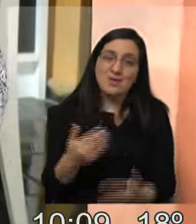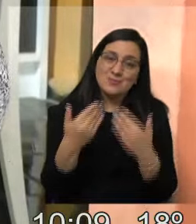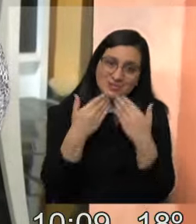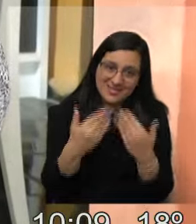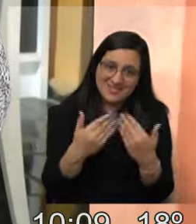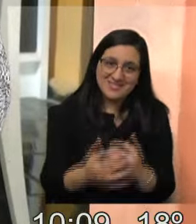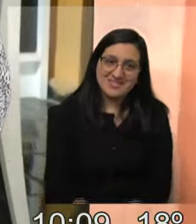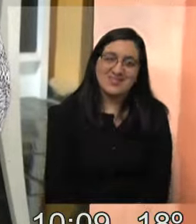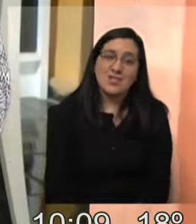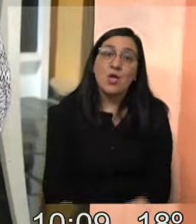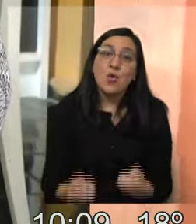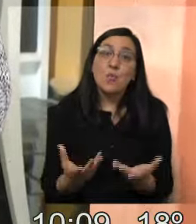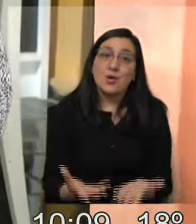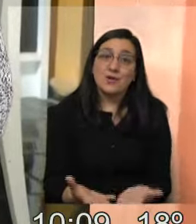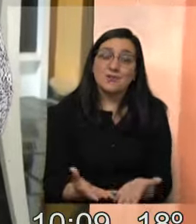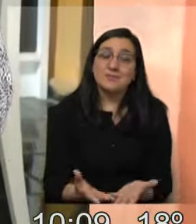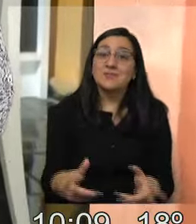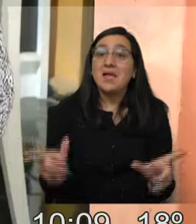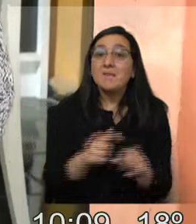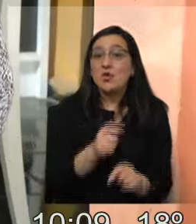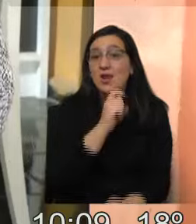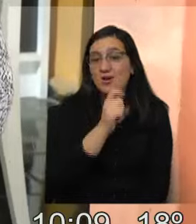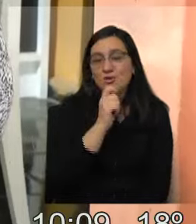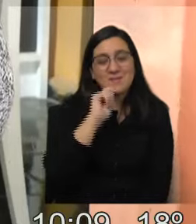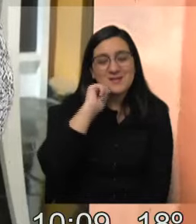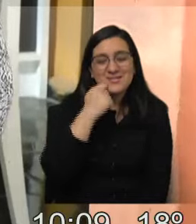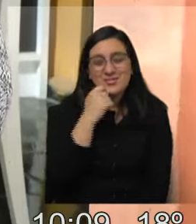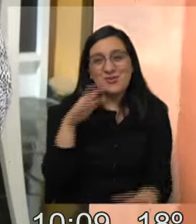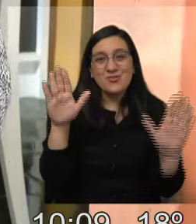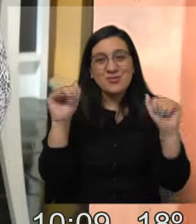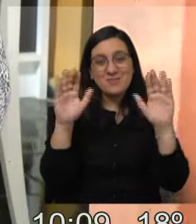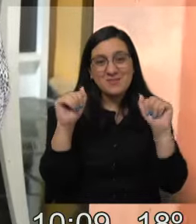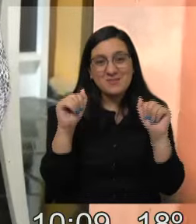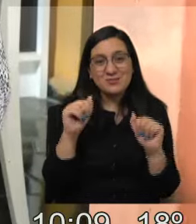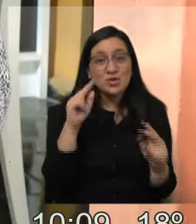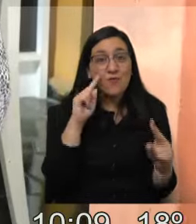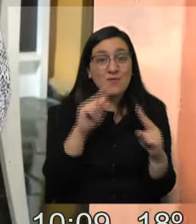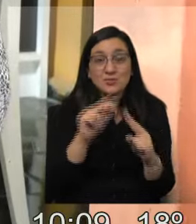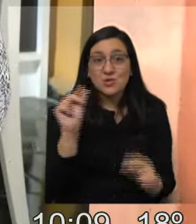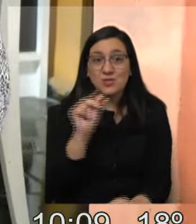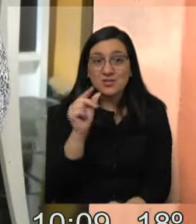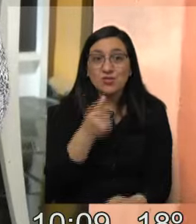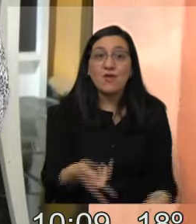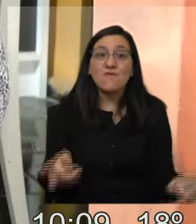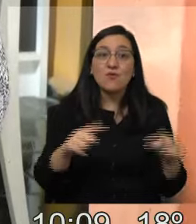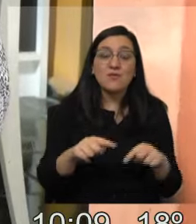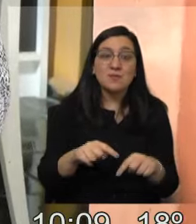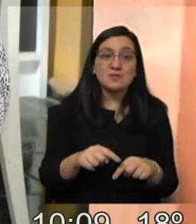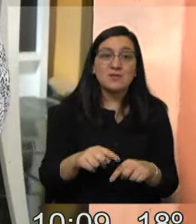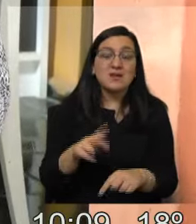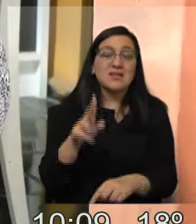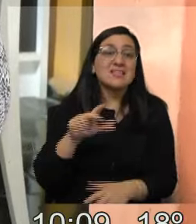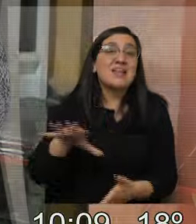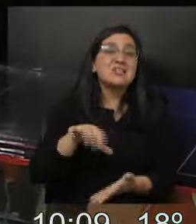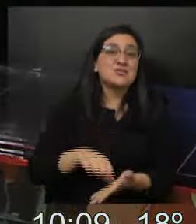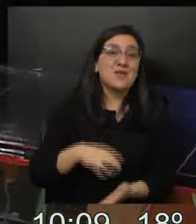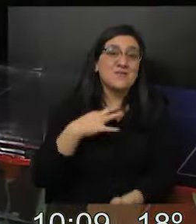vos. Gracias. Bueno, chiquilines, cierro esta nota preciosa. Nos despedimos hasta dentro de un ratito, que volvemos a ver en qué anda la